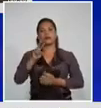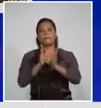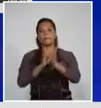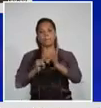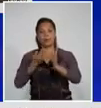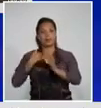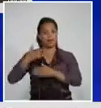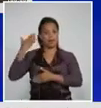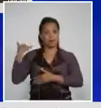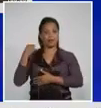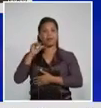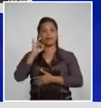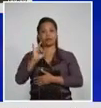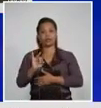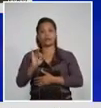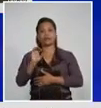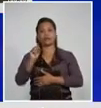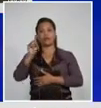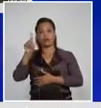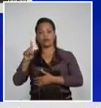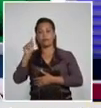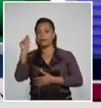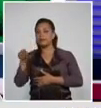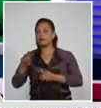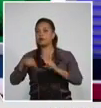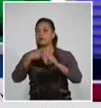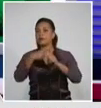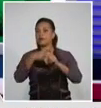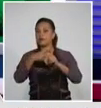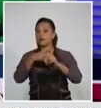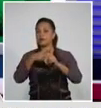los 701 casos confirmados ayer,